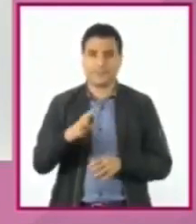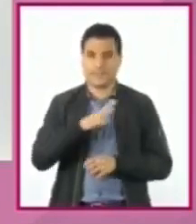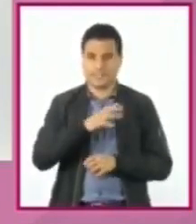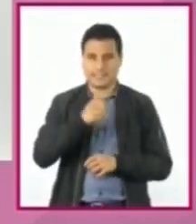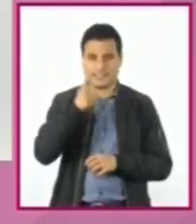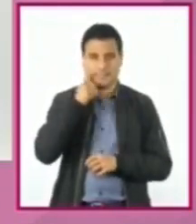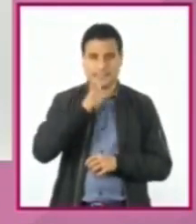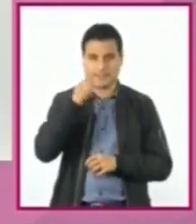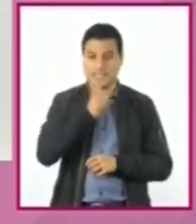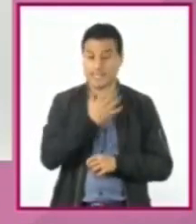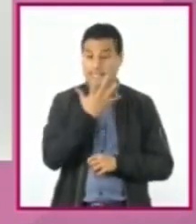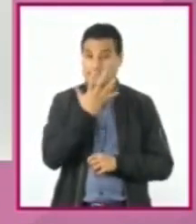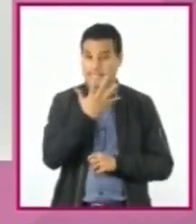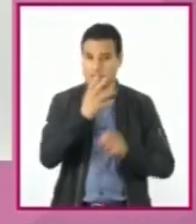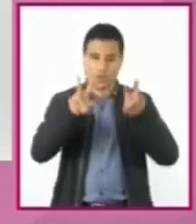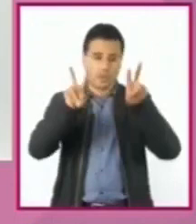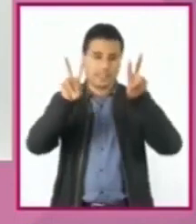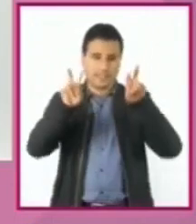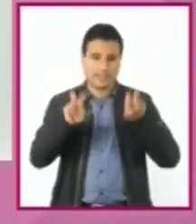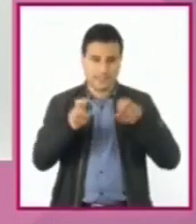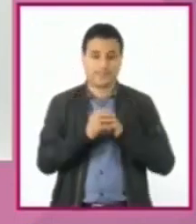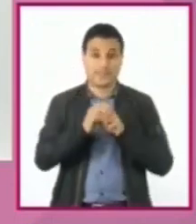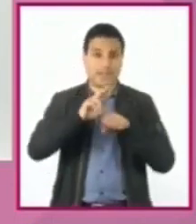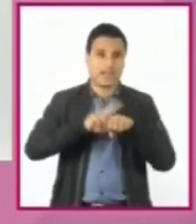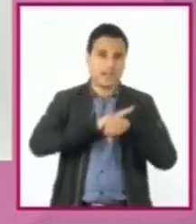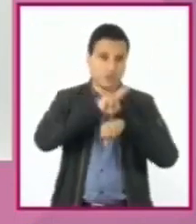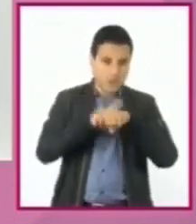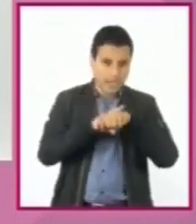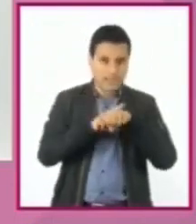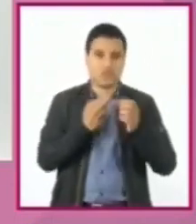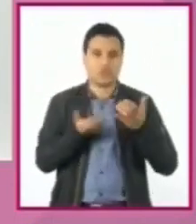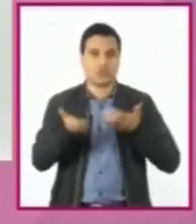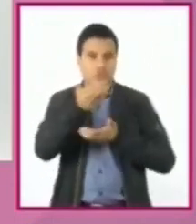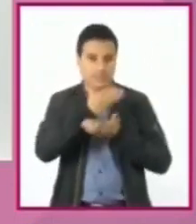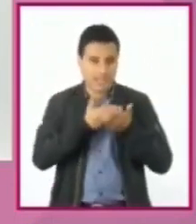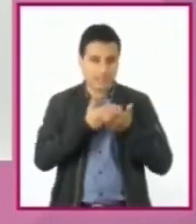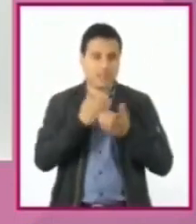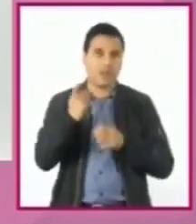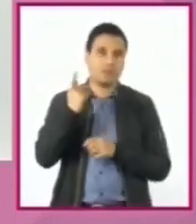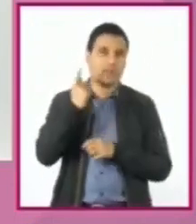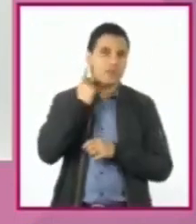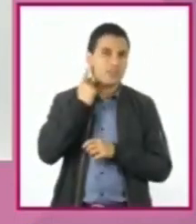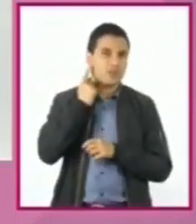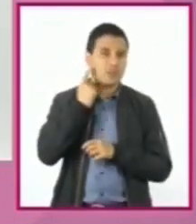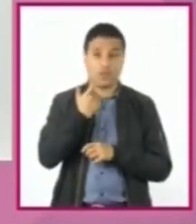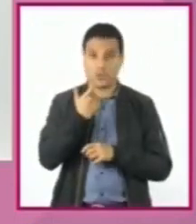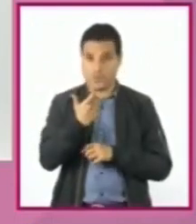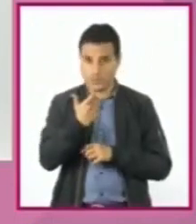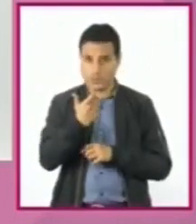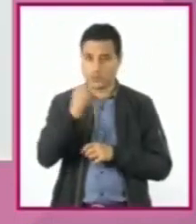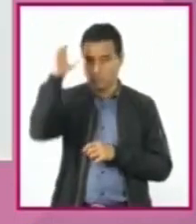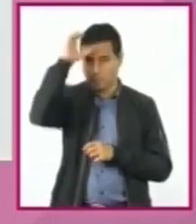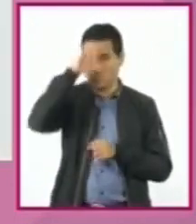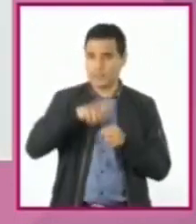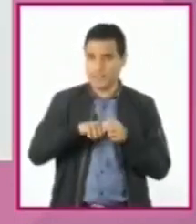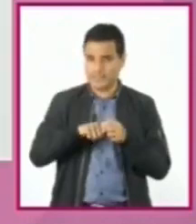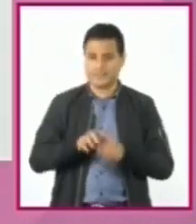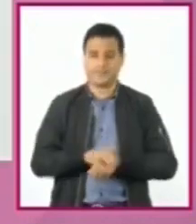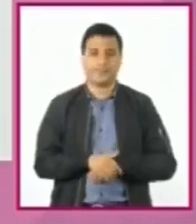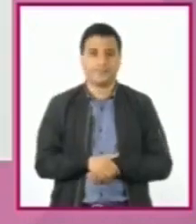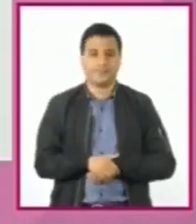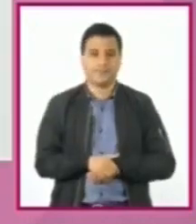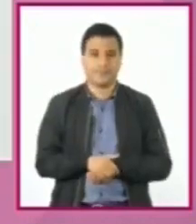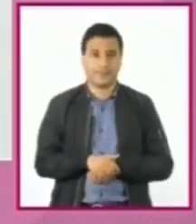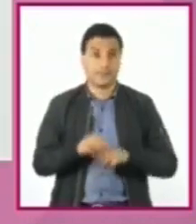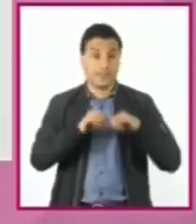componentes del espacio geográfico, tanto los naturales, los sociales, los políticos, los económicos y los culturales.